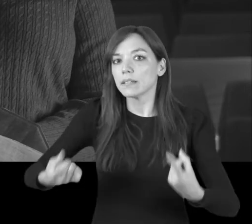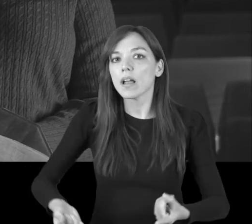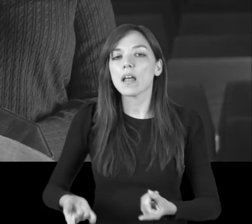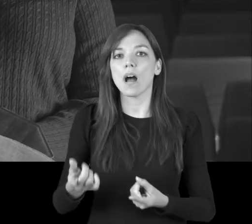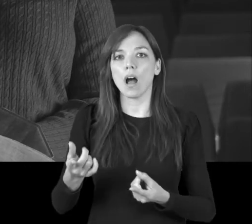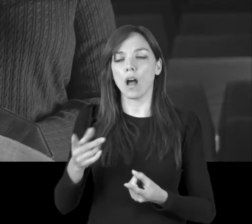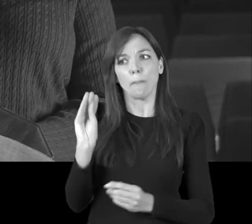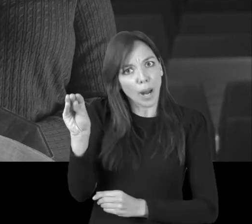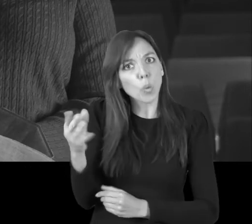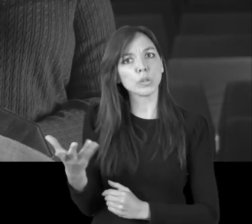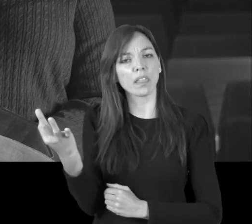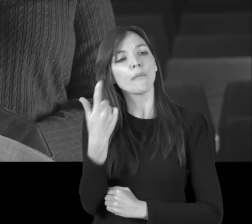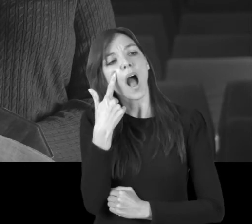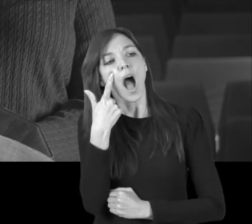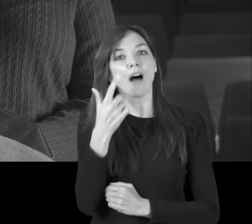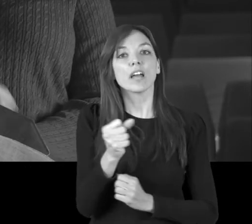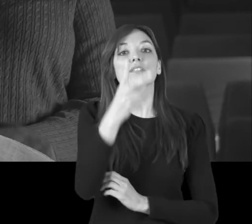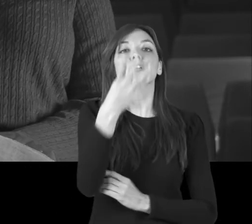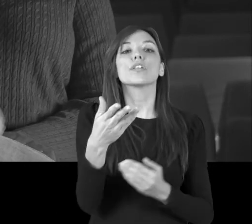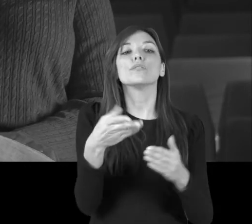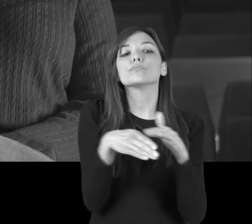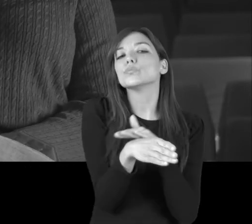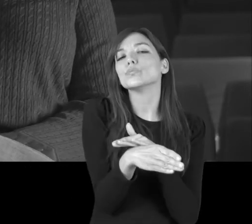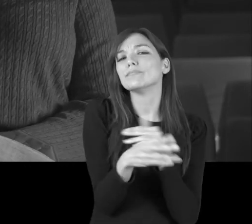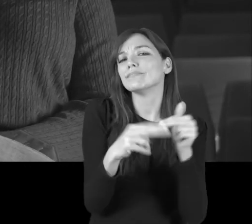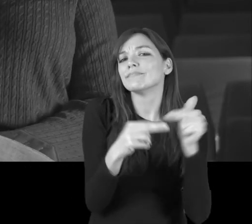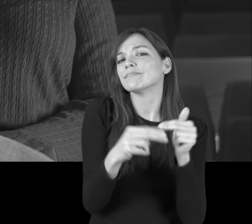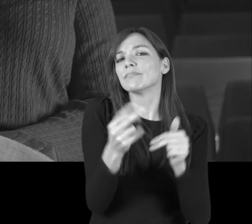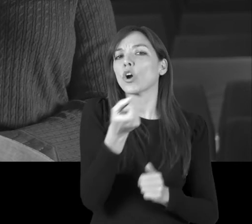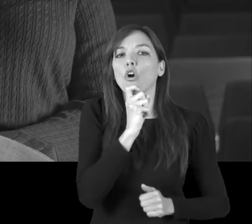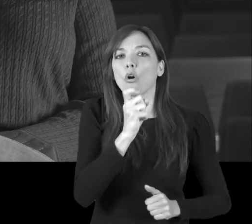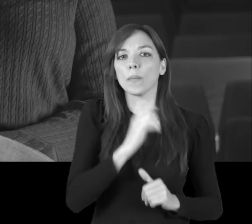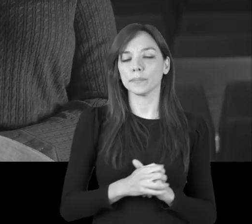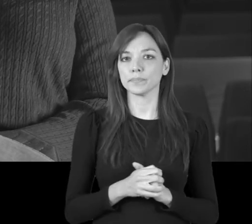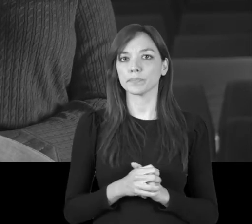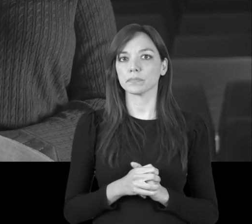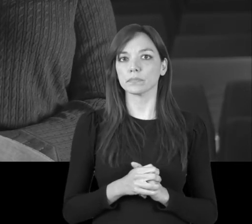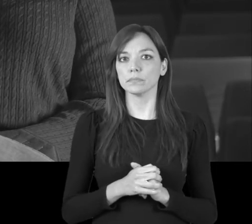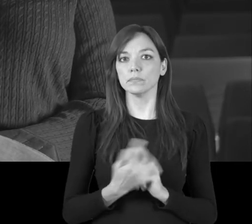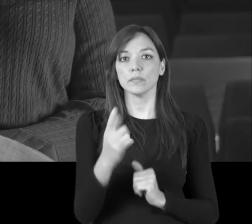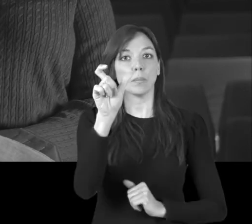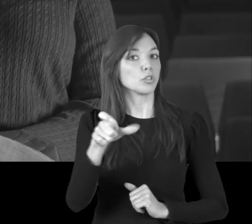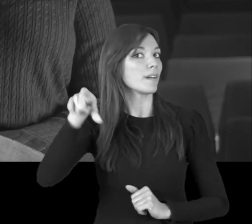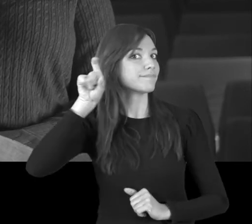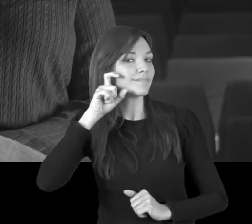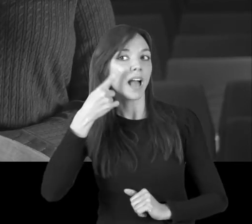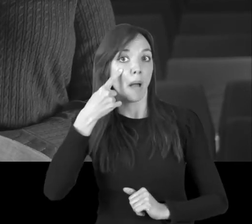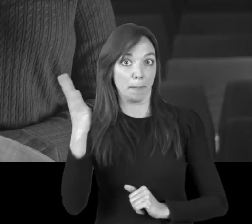ruedas o algo que le pregunte, oye, ¿cómo podríamos construir este edificio para que sea más accesible? A una persona que tenga